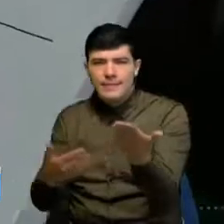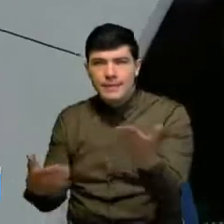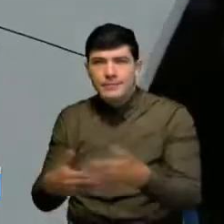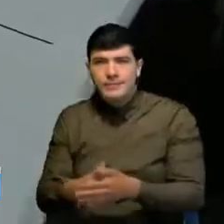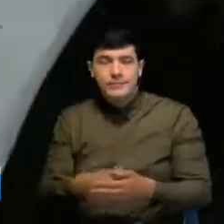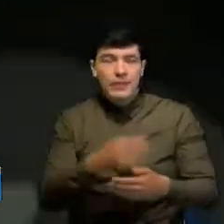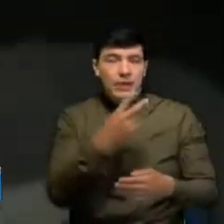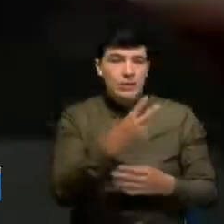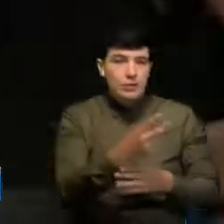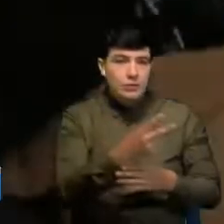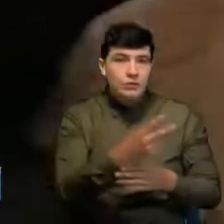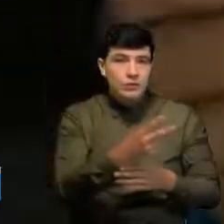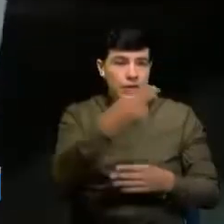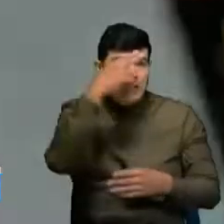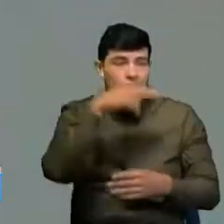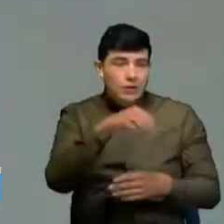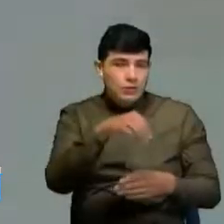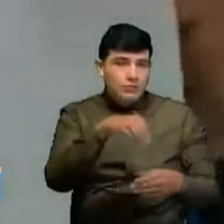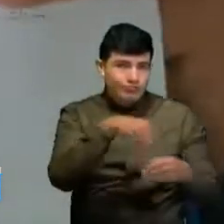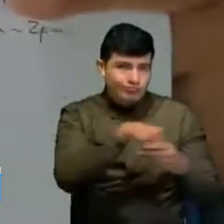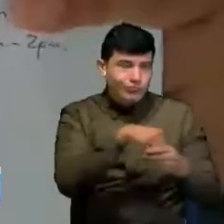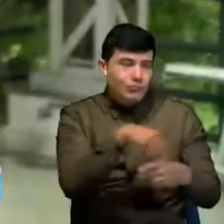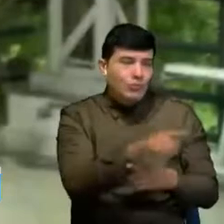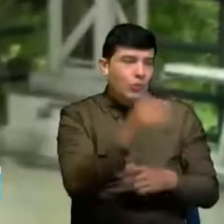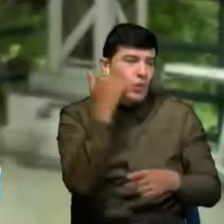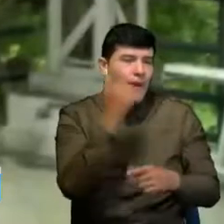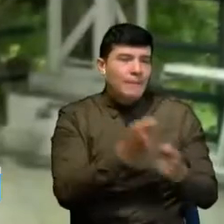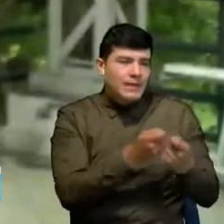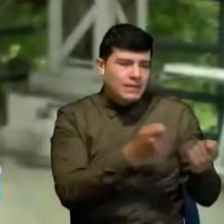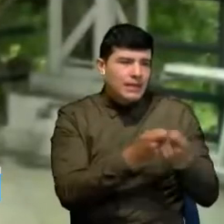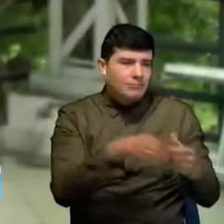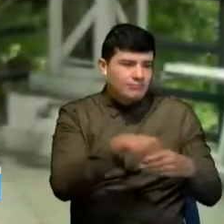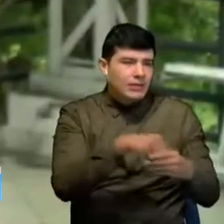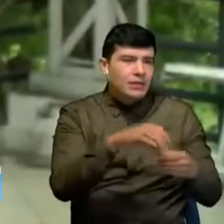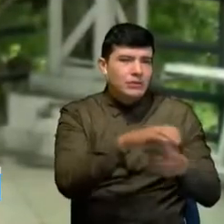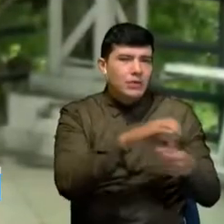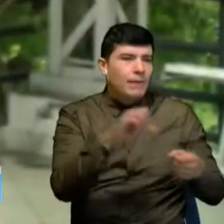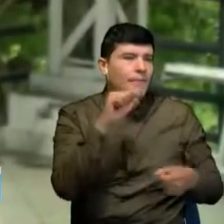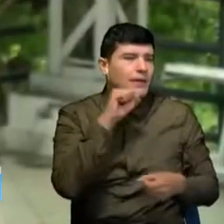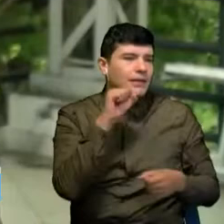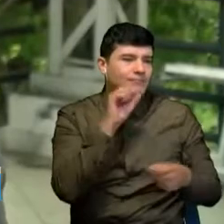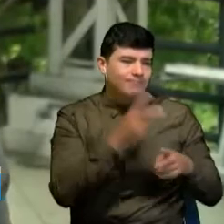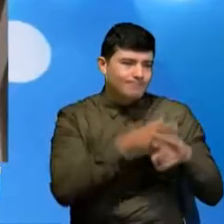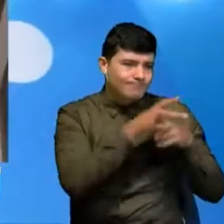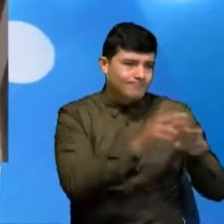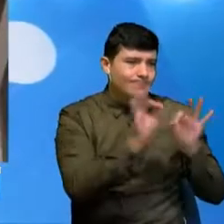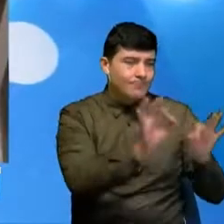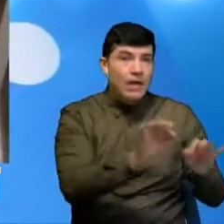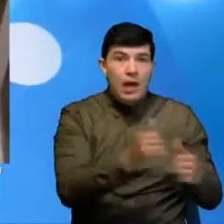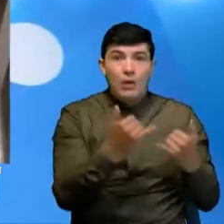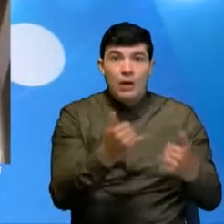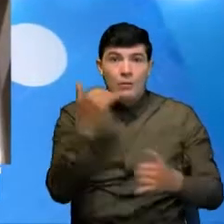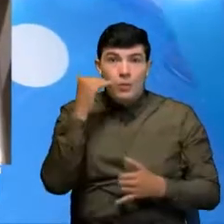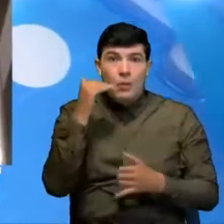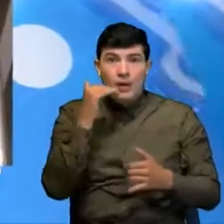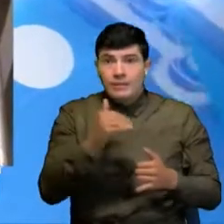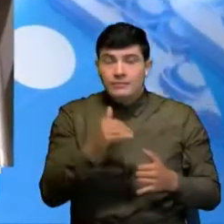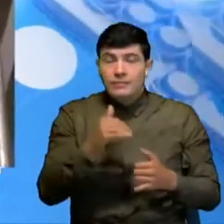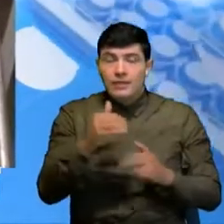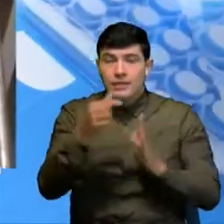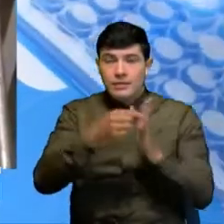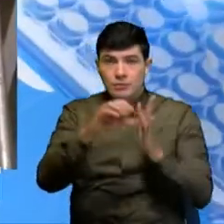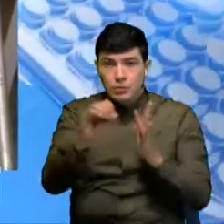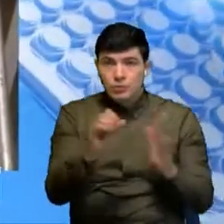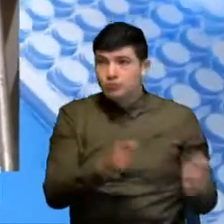pequeños hijos al cuidado de una vecina en barrancabermeja para traer a su esposo hasta bucaramanga en busca de un tratamiento para su leucemia